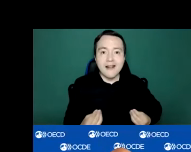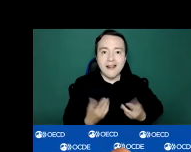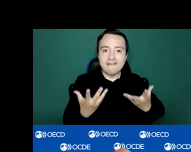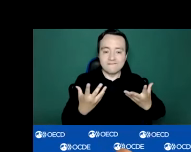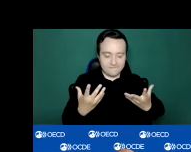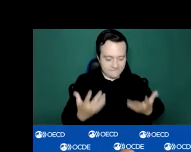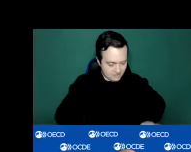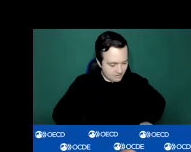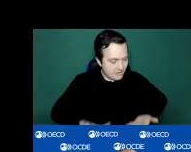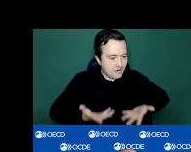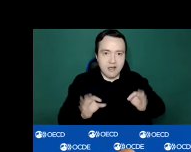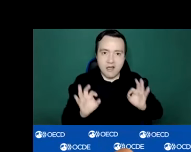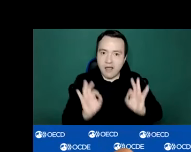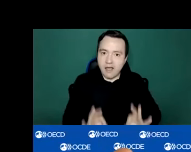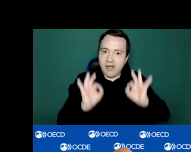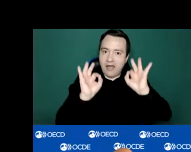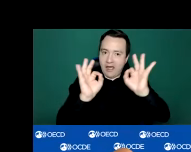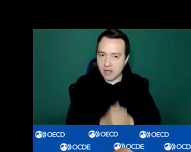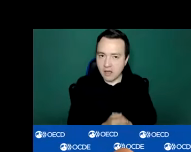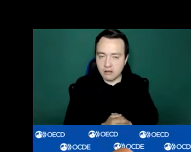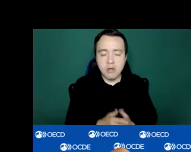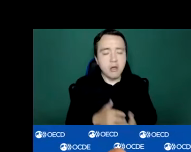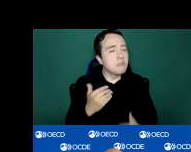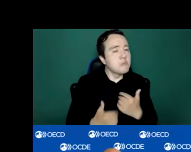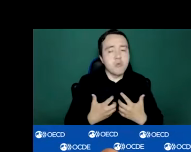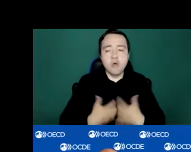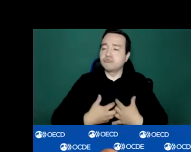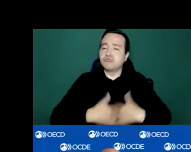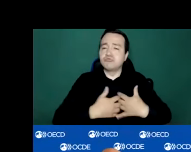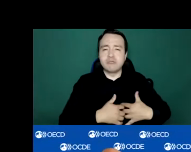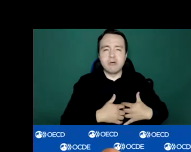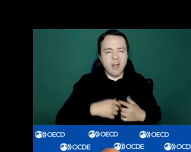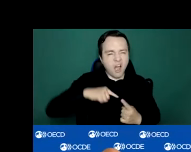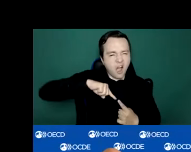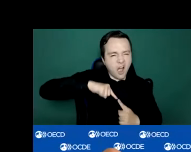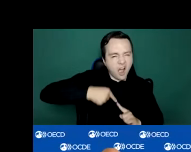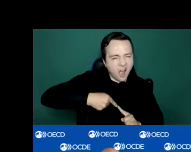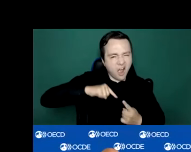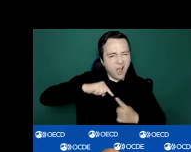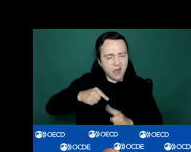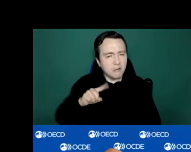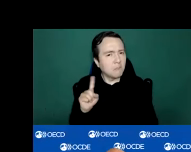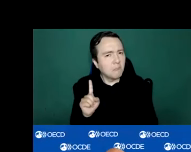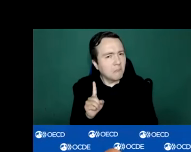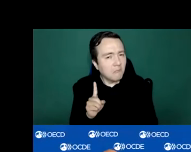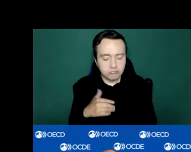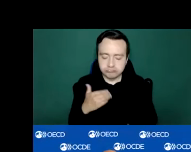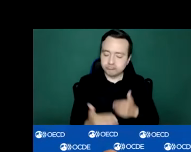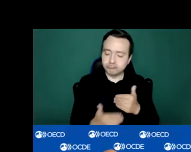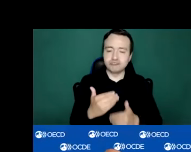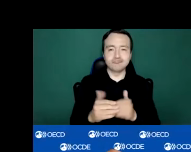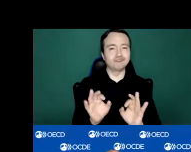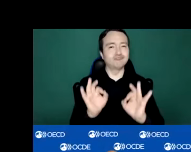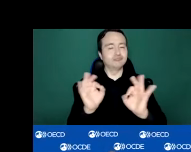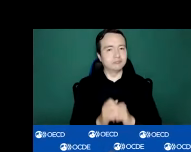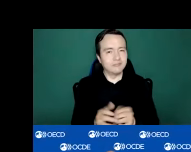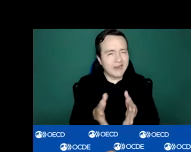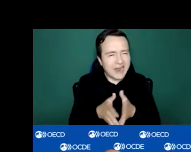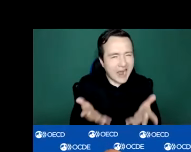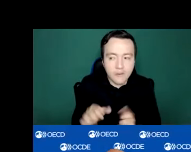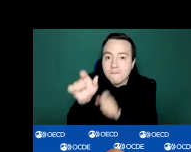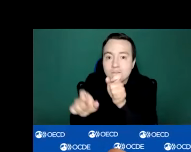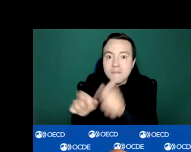funcionar sin dolor? En fin, ¿cuáles son los resultados que importan a la gente? Por esto es que en la OCDE